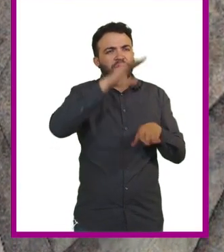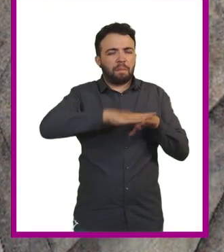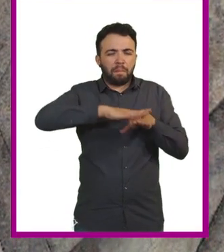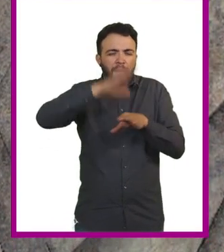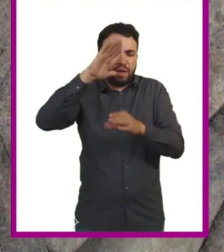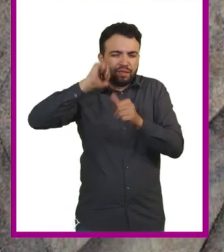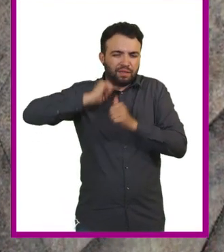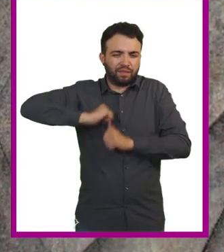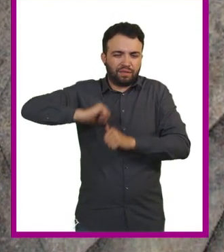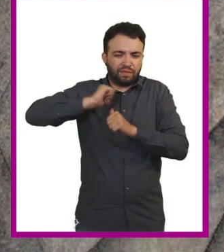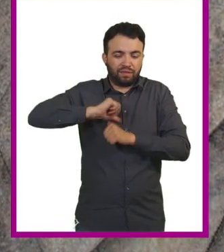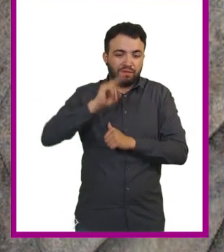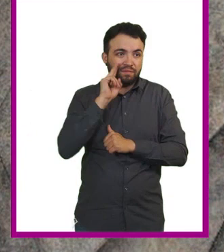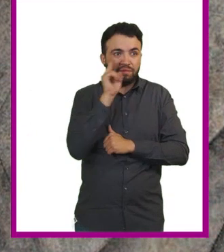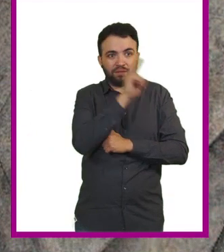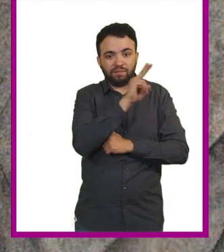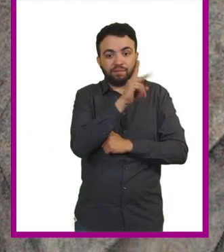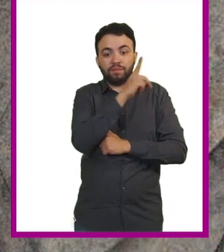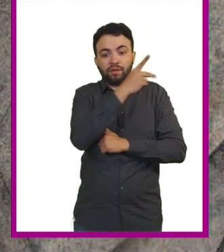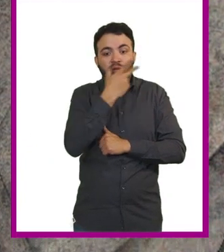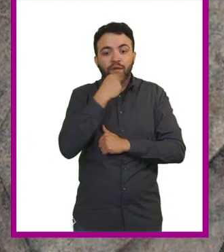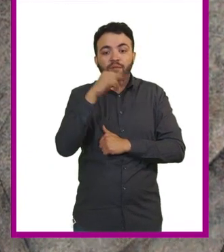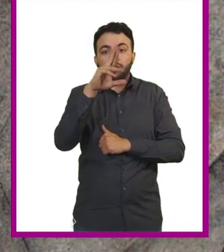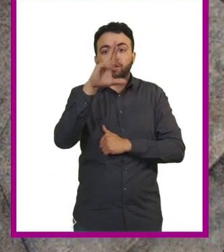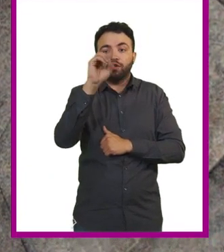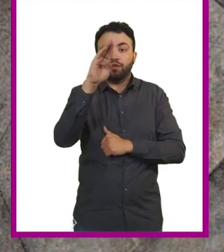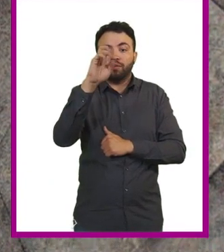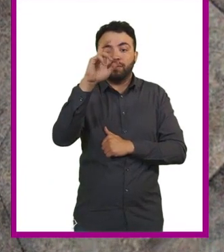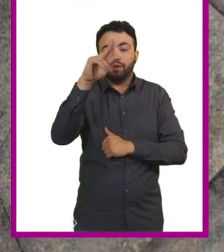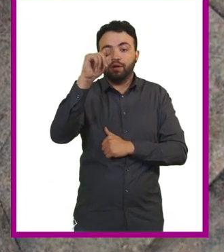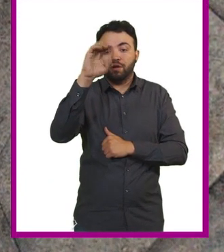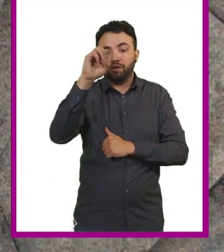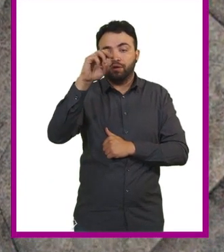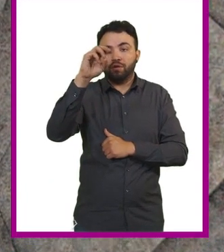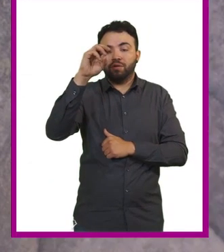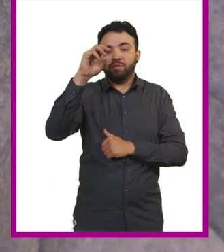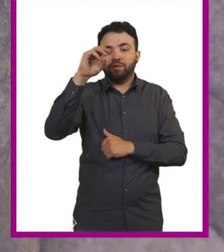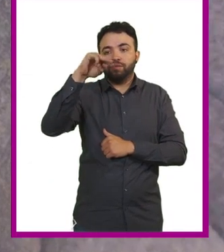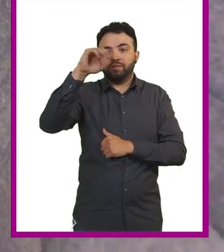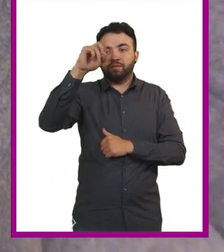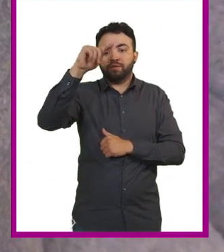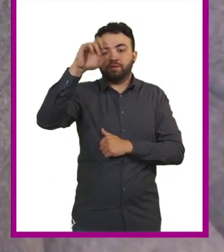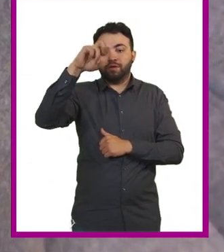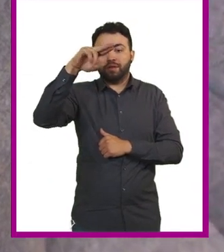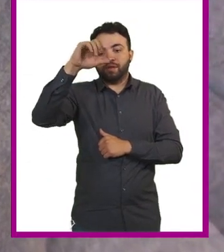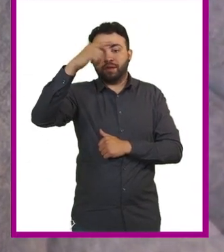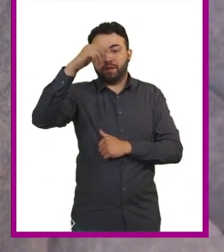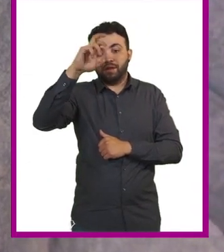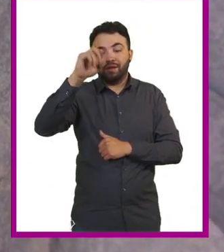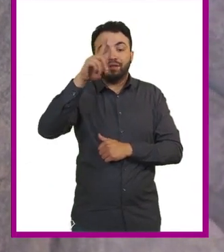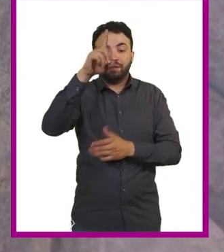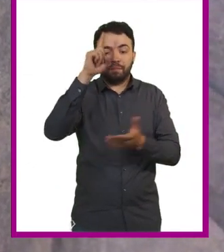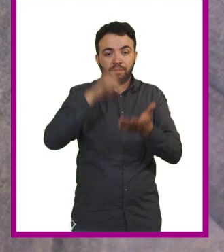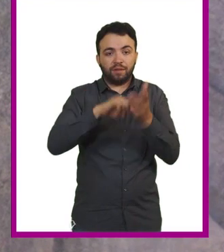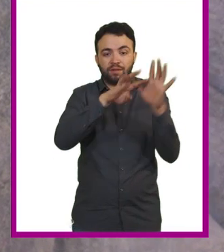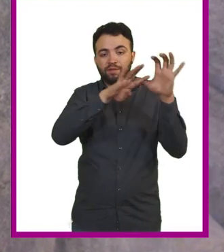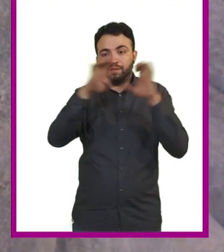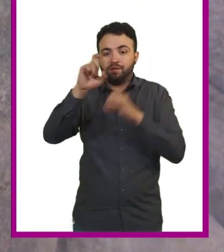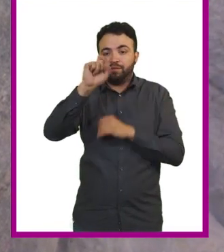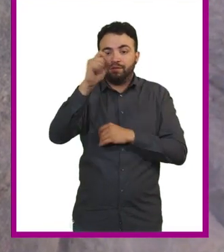que tiene es Alegoría del Viento, de Roberto Montenegro, de 1928, pero trasladado al Palacio de Bellas Artes